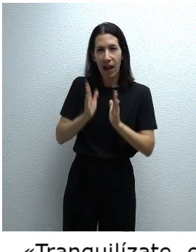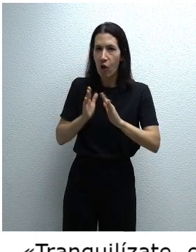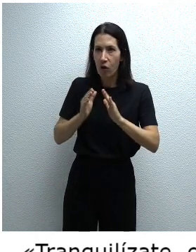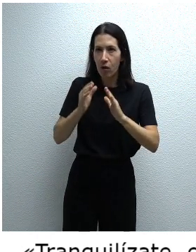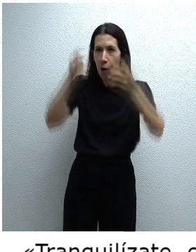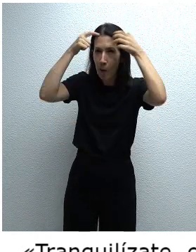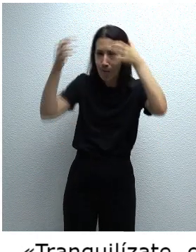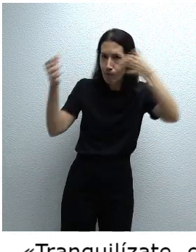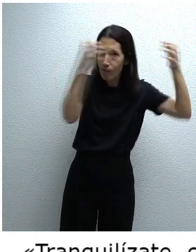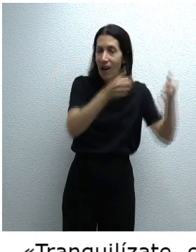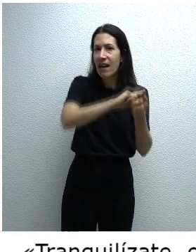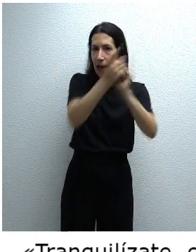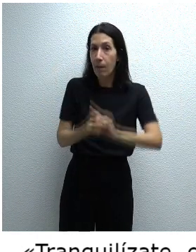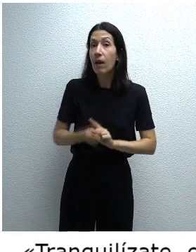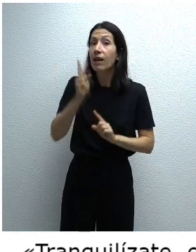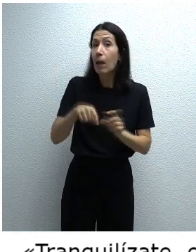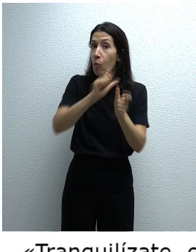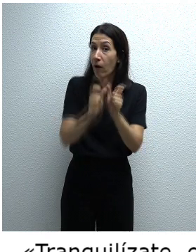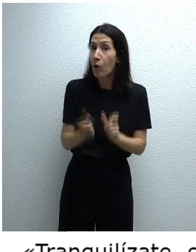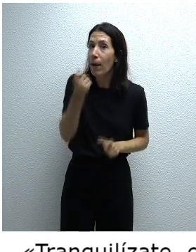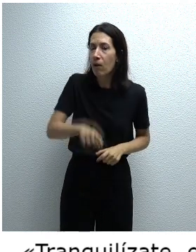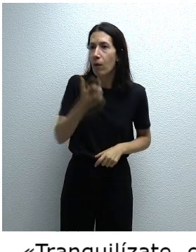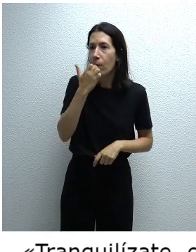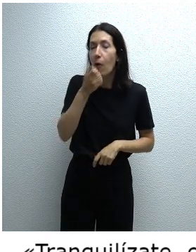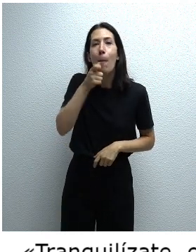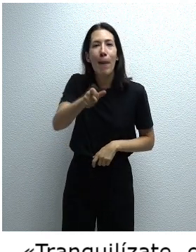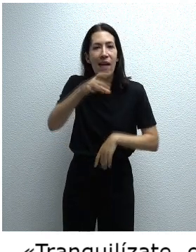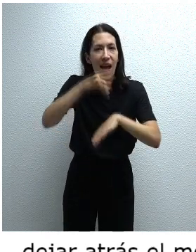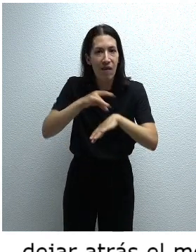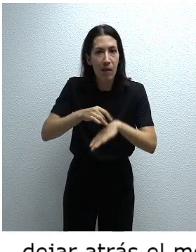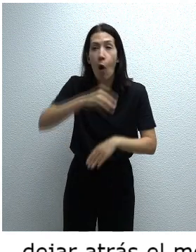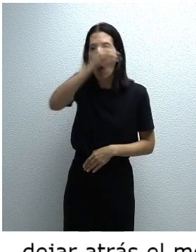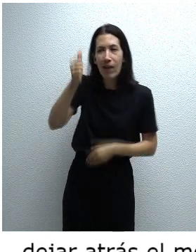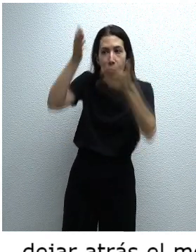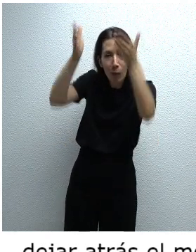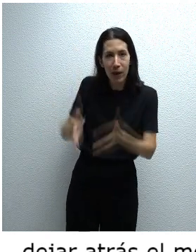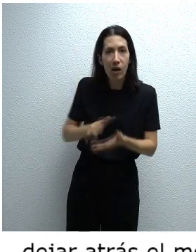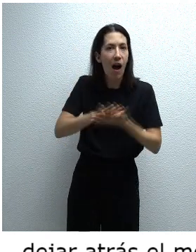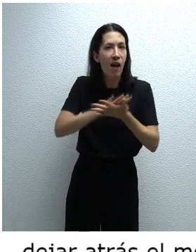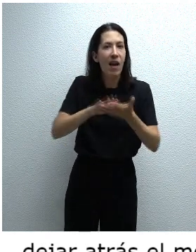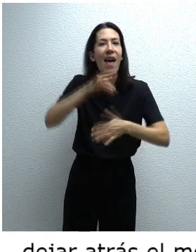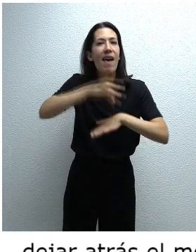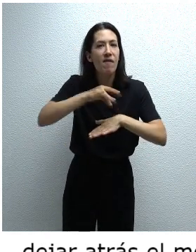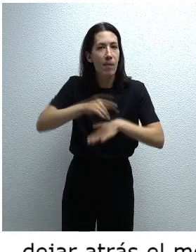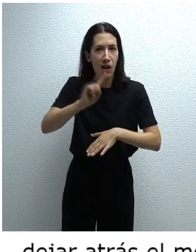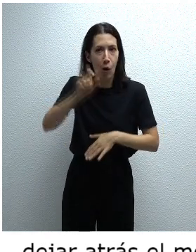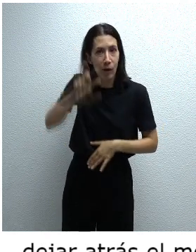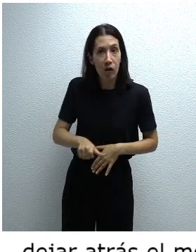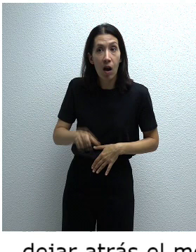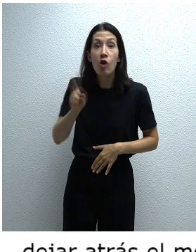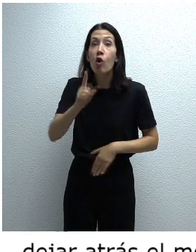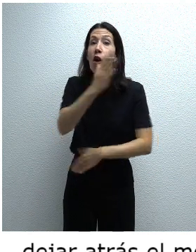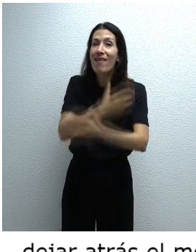y que tiene terminologías de este tipo. Vemos al enfermo, no vemos a la persona, se habla de enfermedad y no de